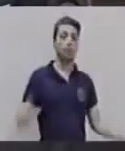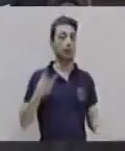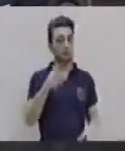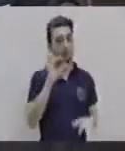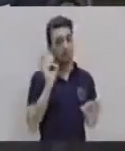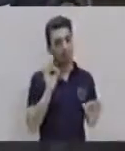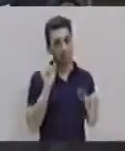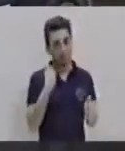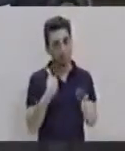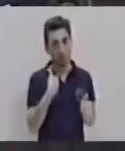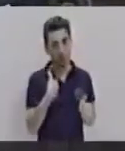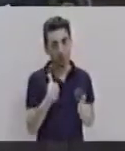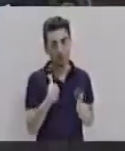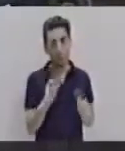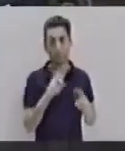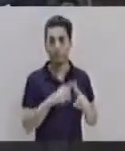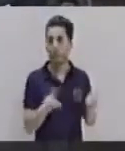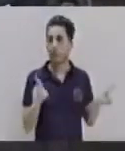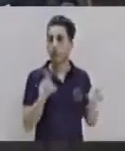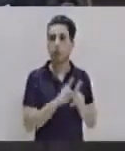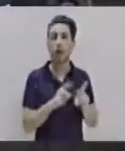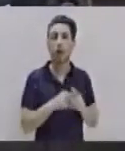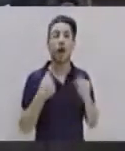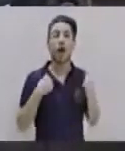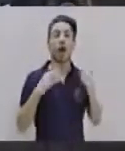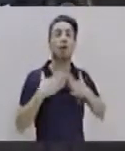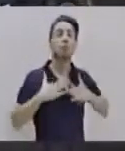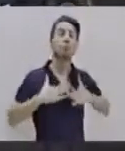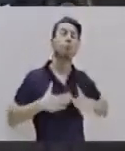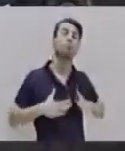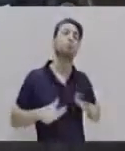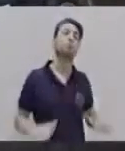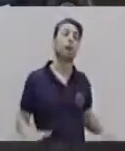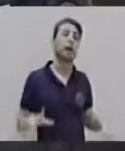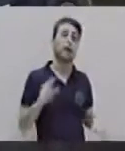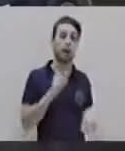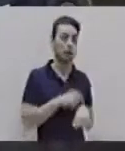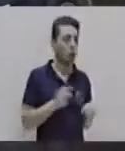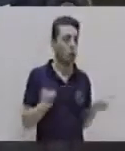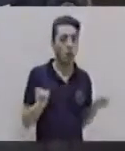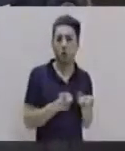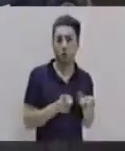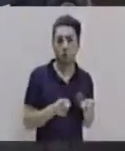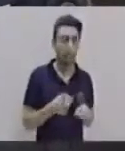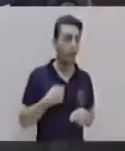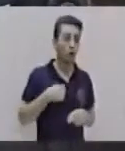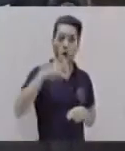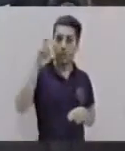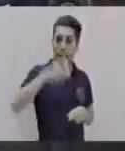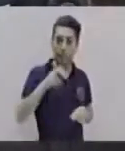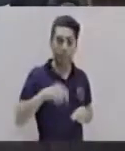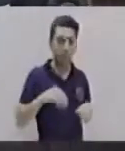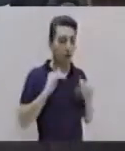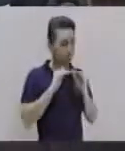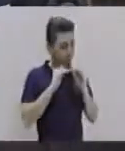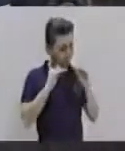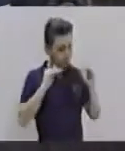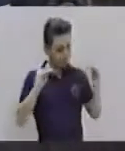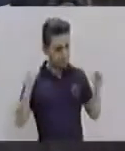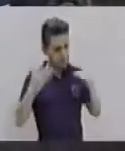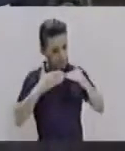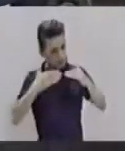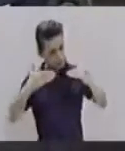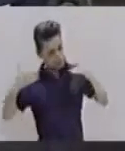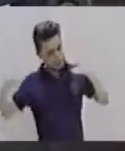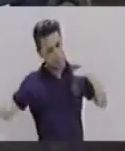muy conveniente, pero es como un alivio temporal y nosotros necesitamos tener una estabilidad,